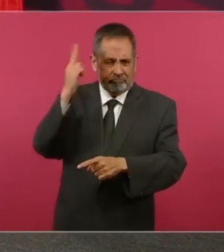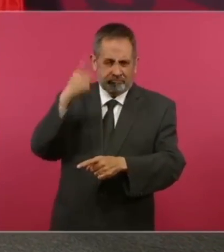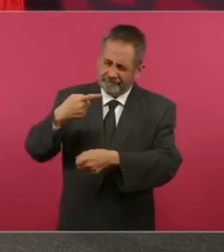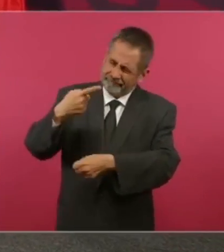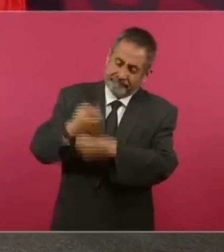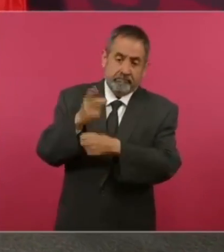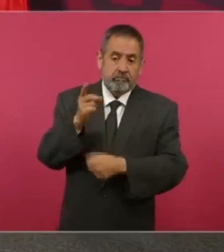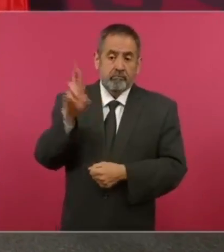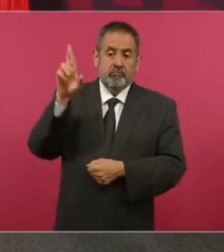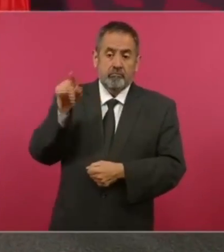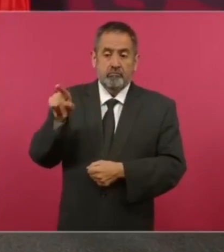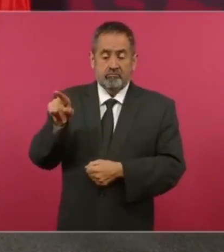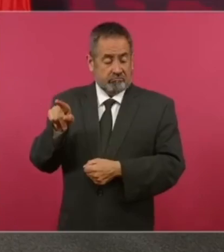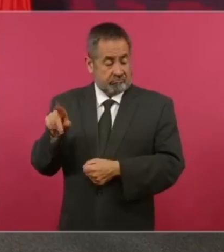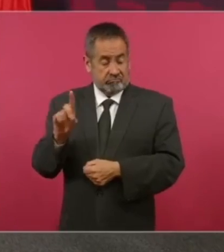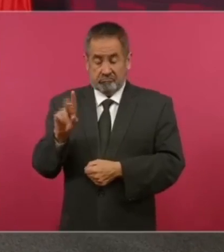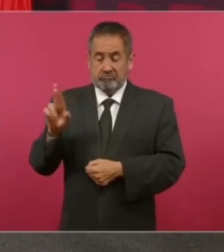primer doctor en economía.